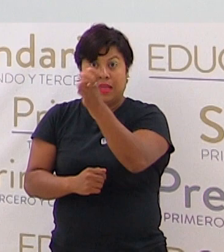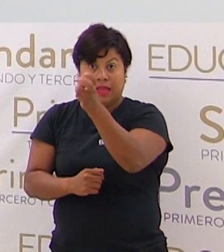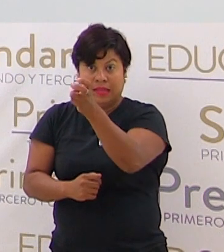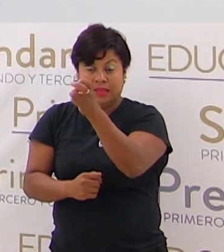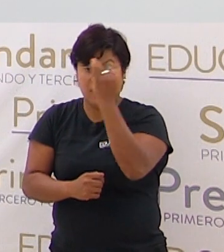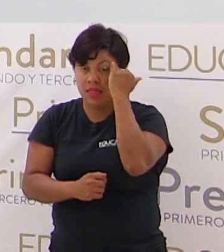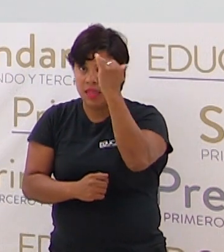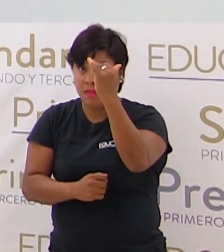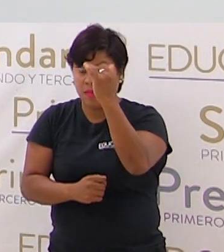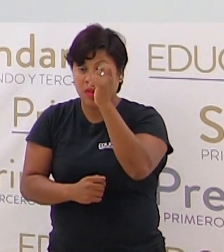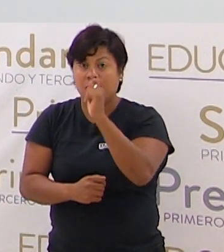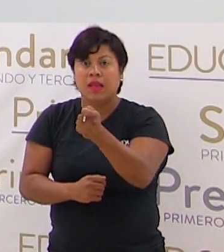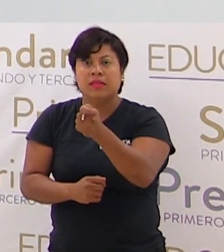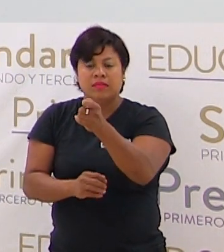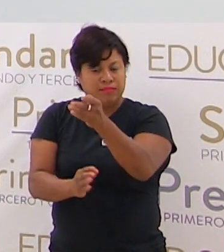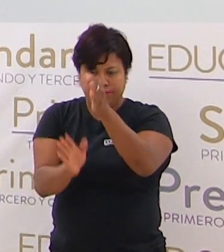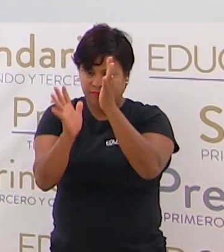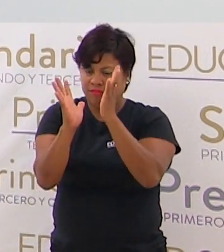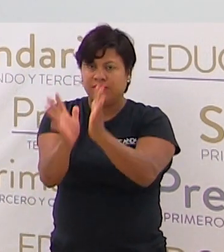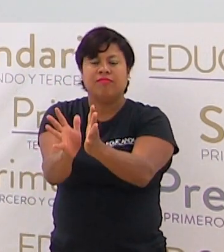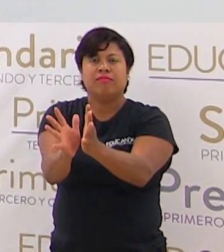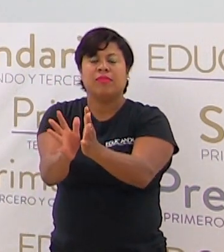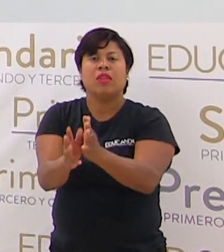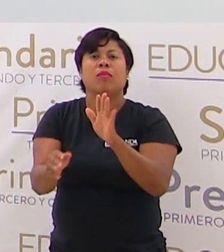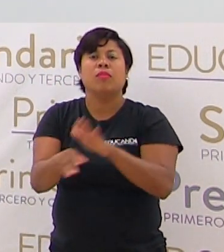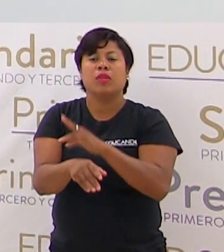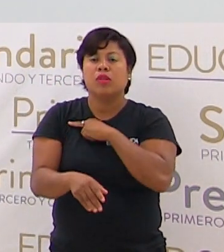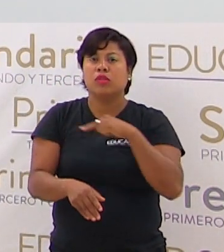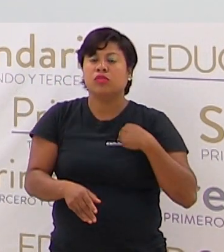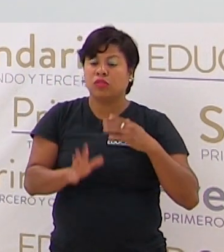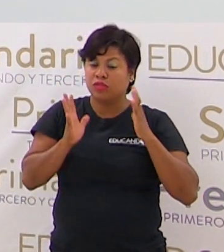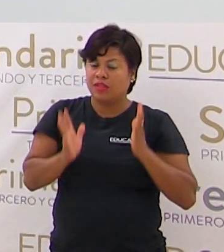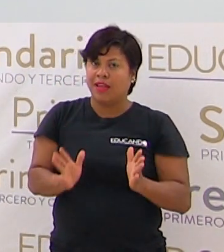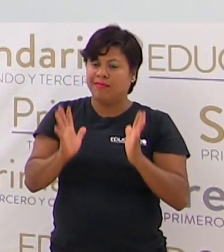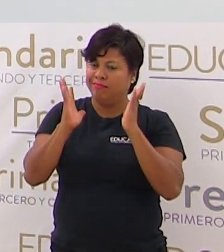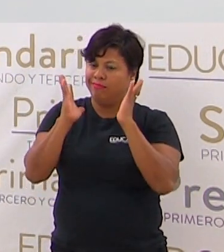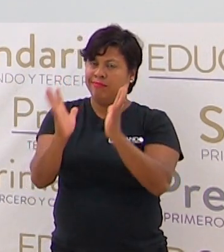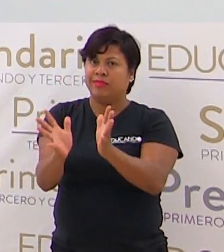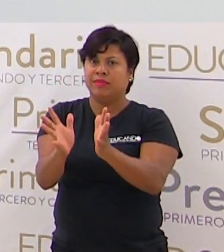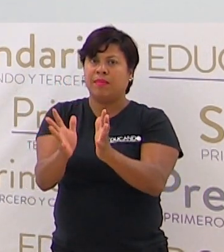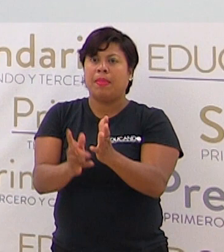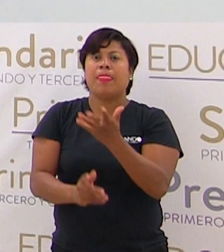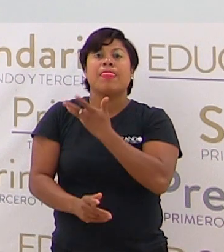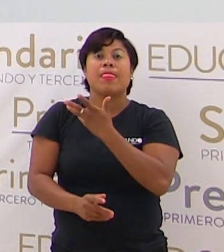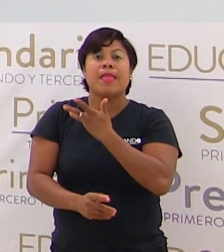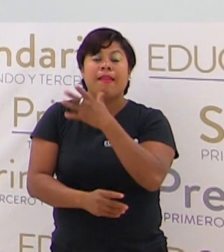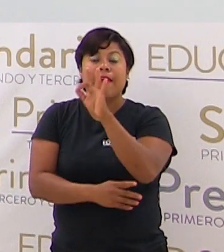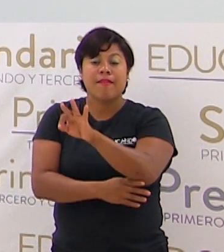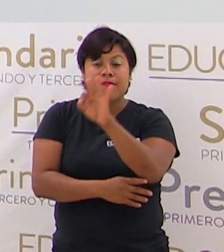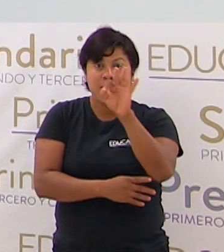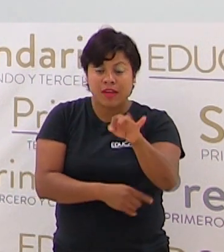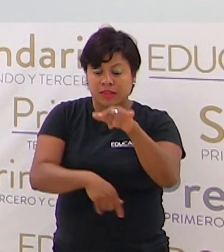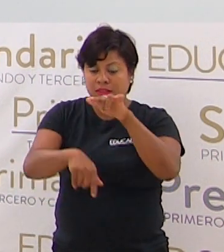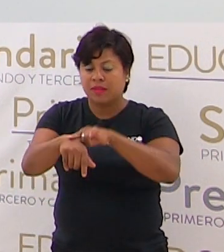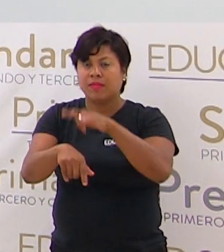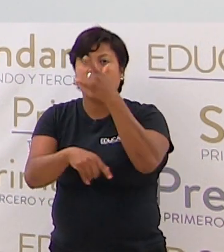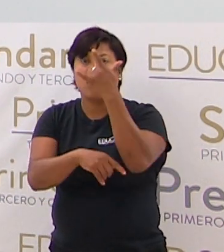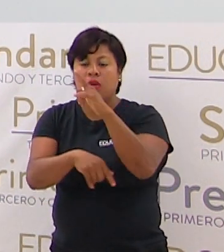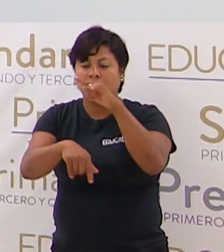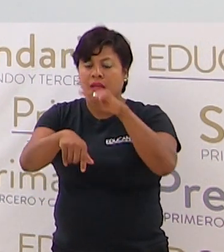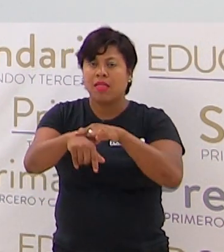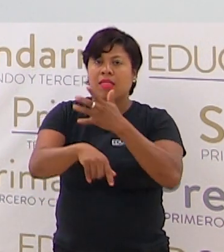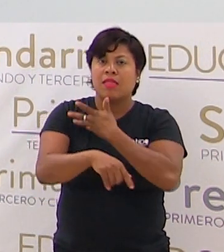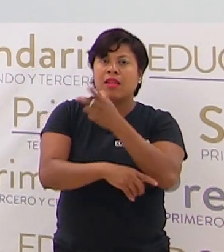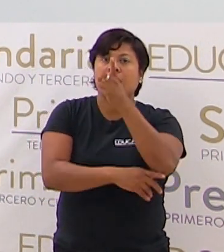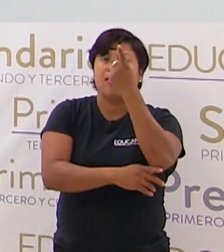este momento está definido porque ya lo ubicamos. Tiene una fecha, tiene una hora, tiene un